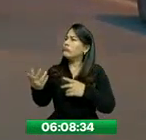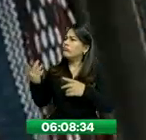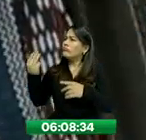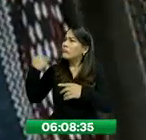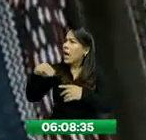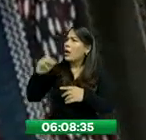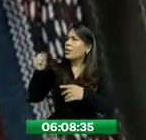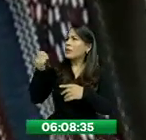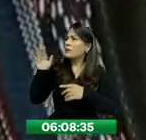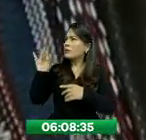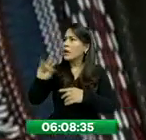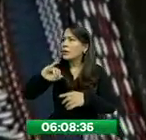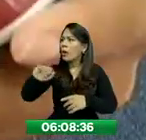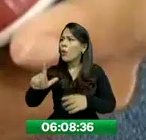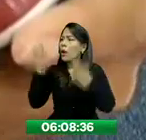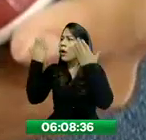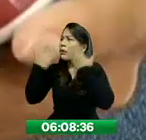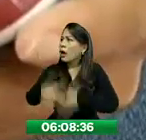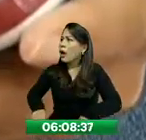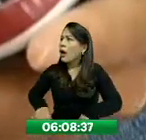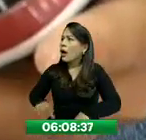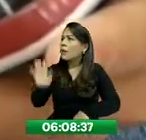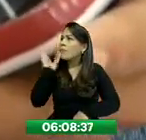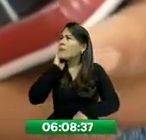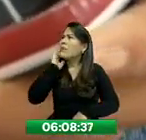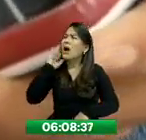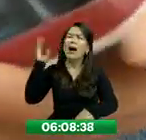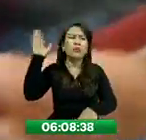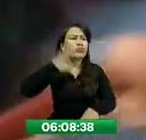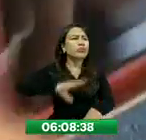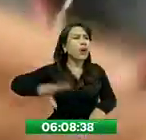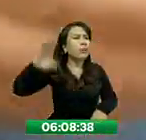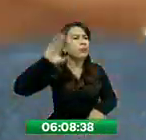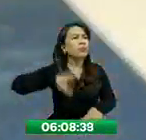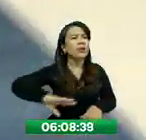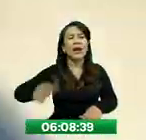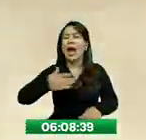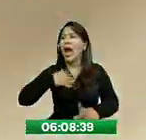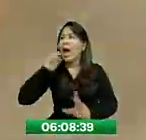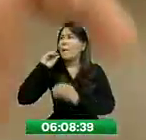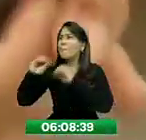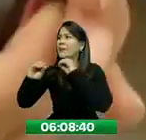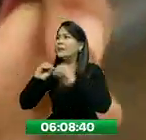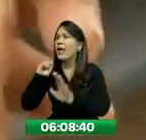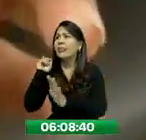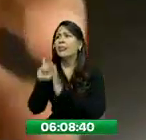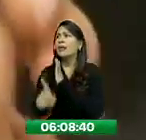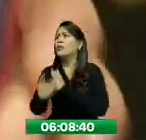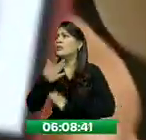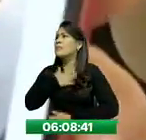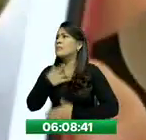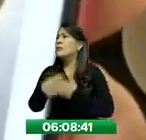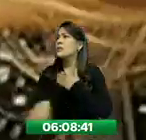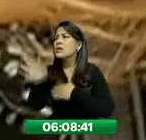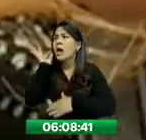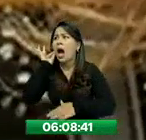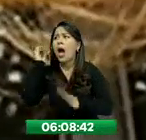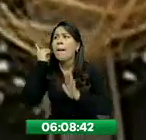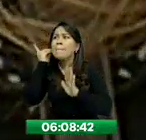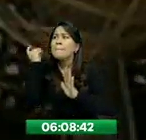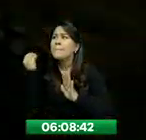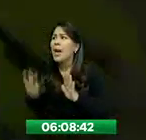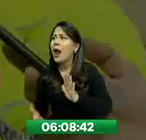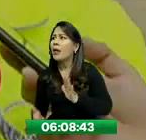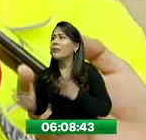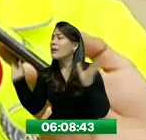julio. 2 días después, la progenitora de Diana debió intervenir para denunciar la desaparición de su